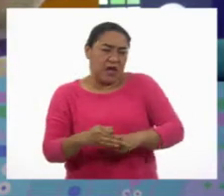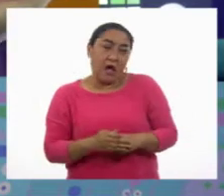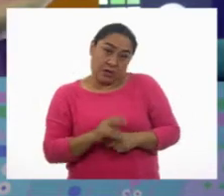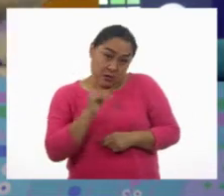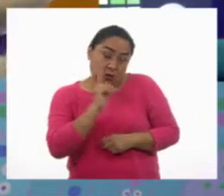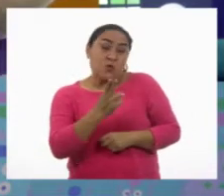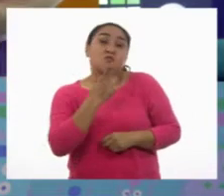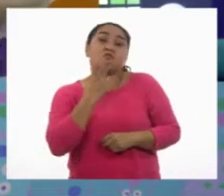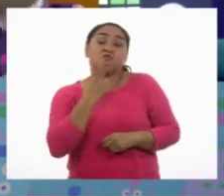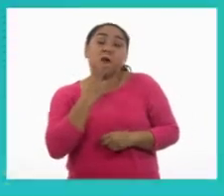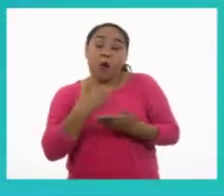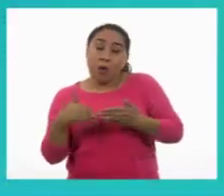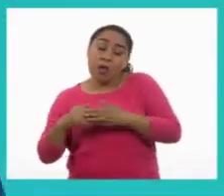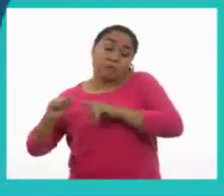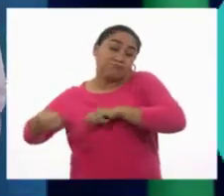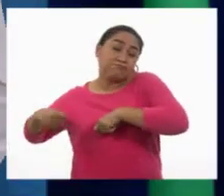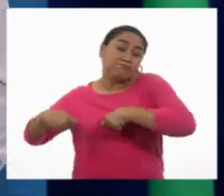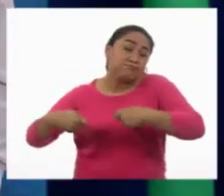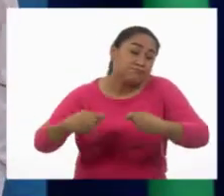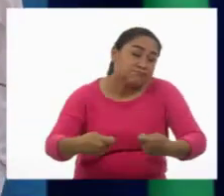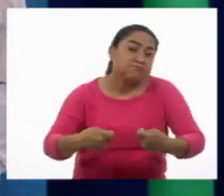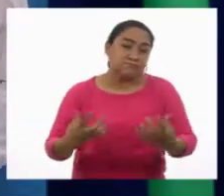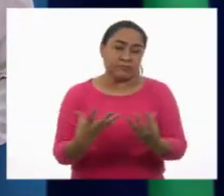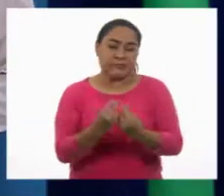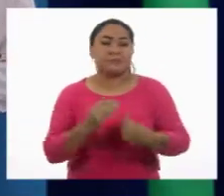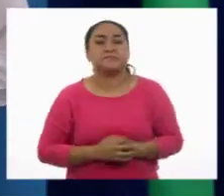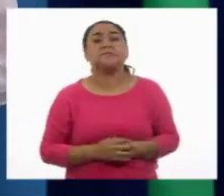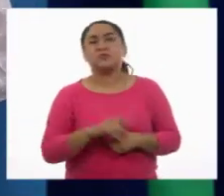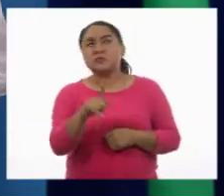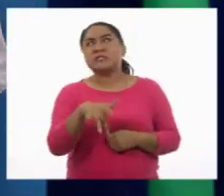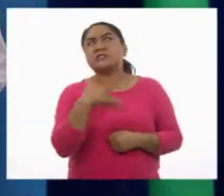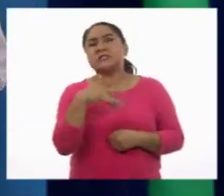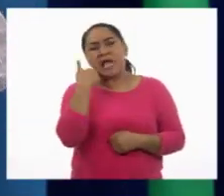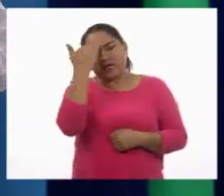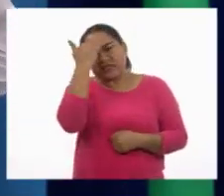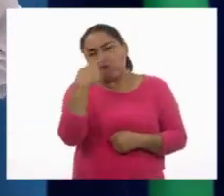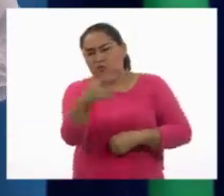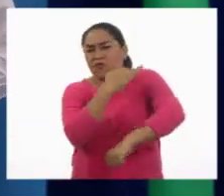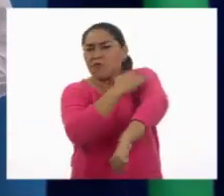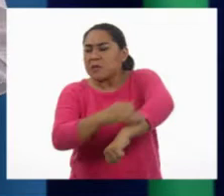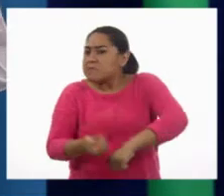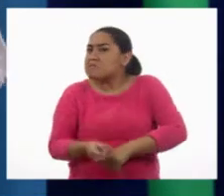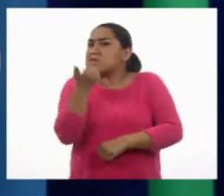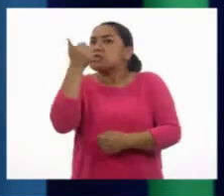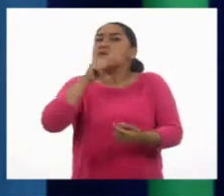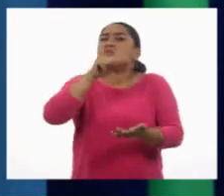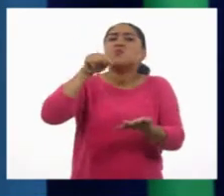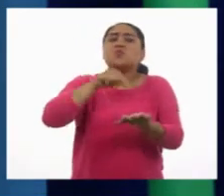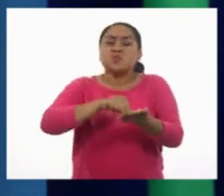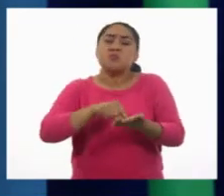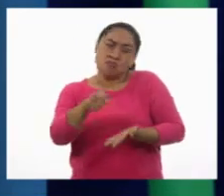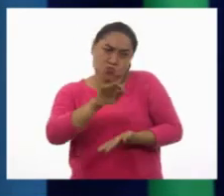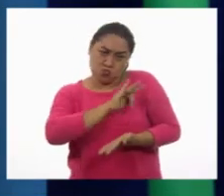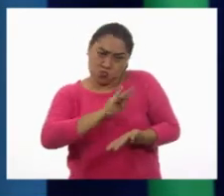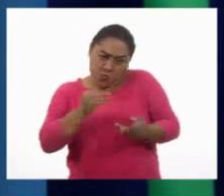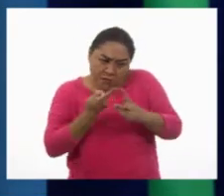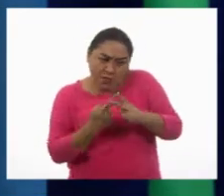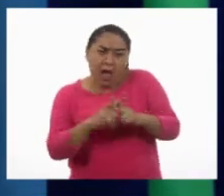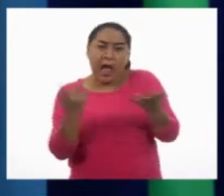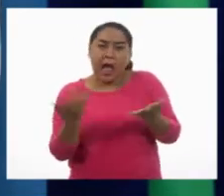a formar lo que somos hoy. Para saber de dónde viene tu familia, puedes comenzar por elaborar tu árbol